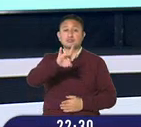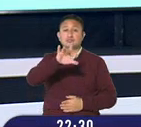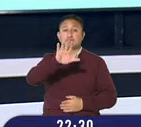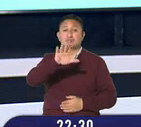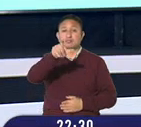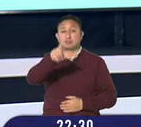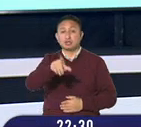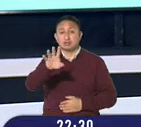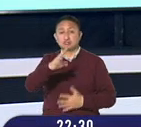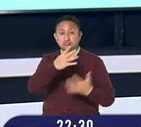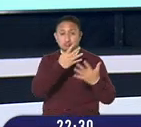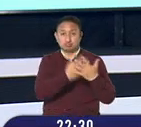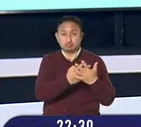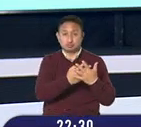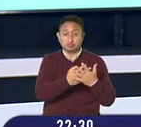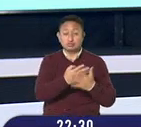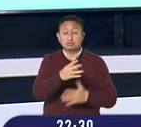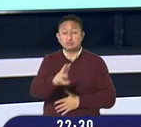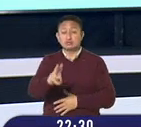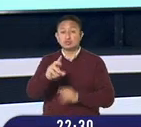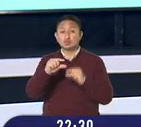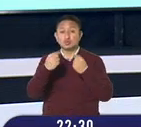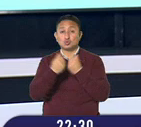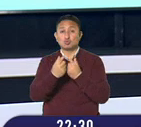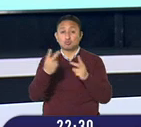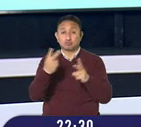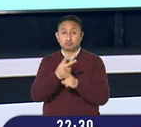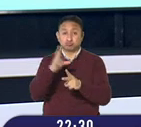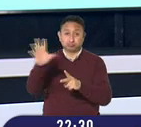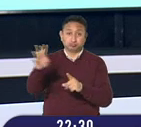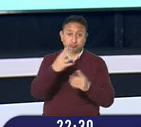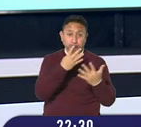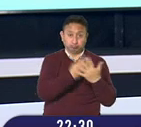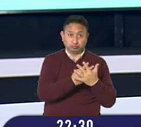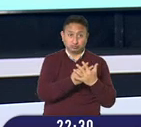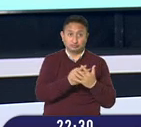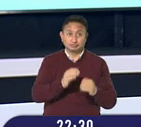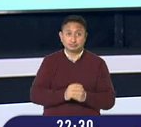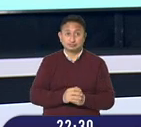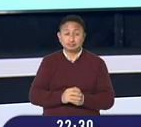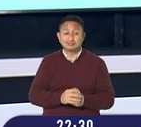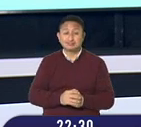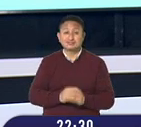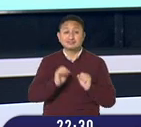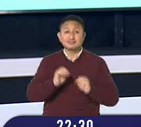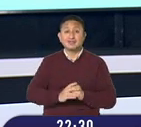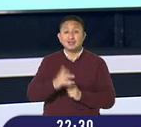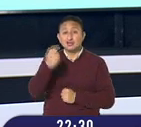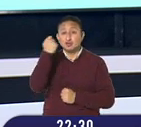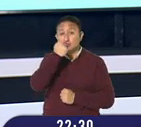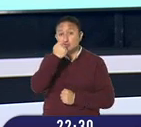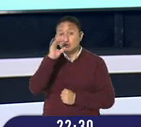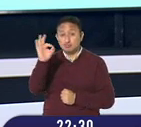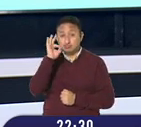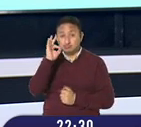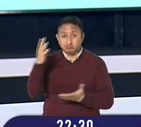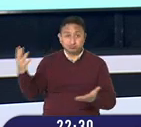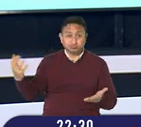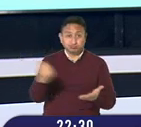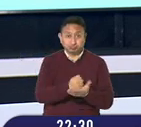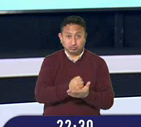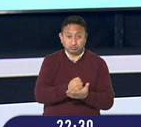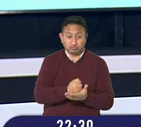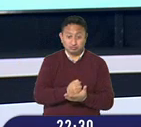285 detenidos, 6 bandas delictivas desarticuladas y millones de dosis de droga incautadas